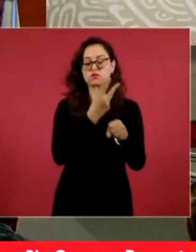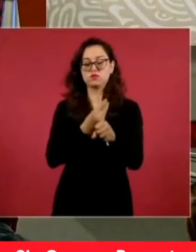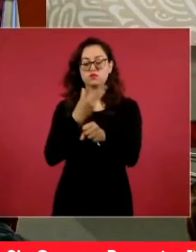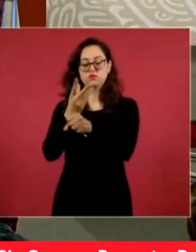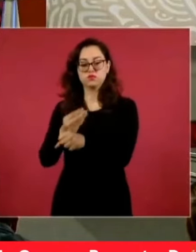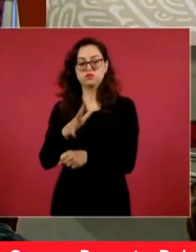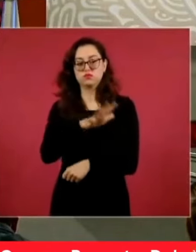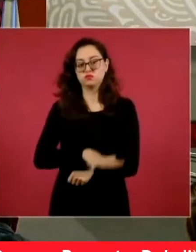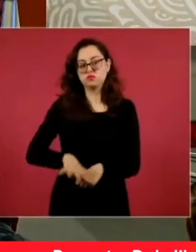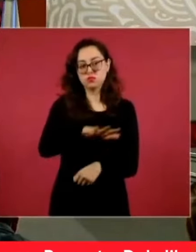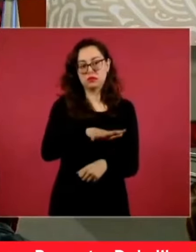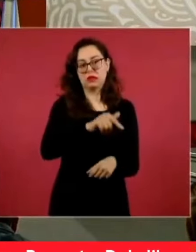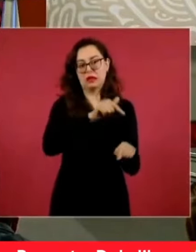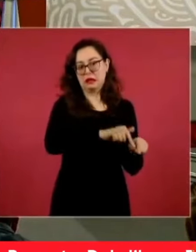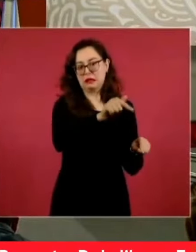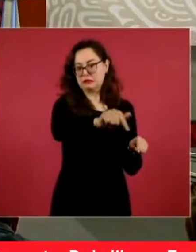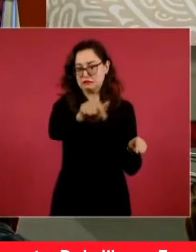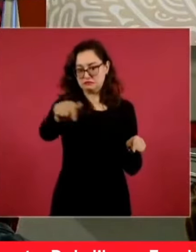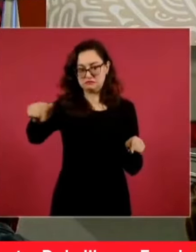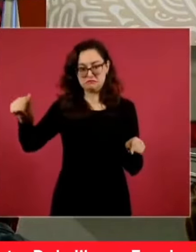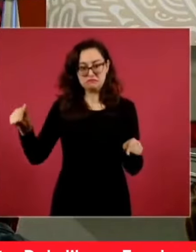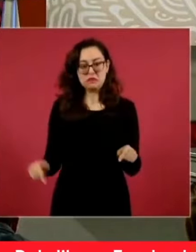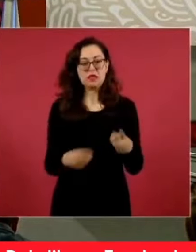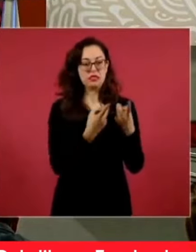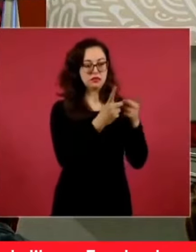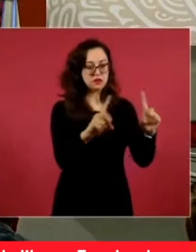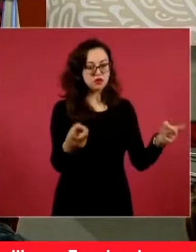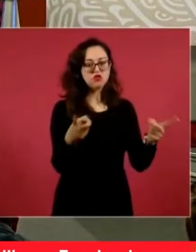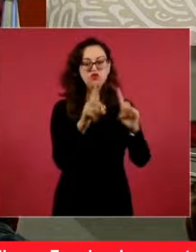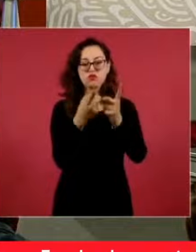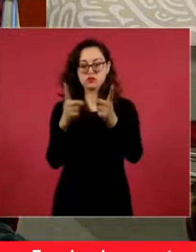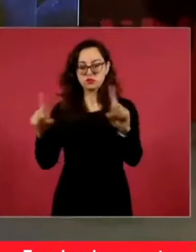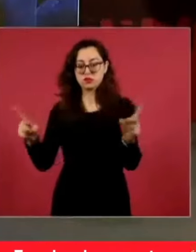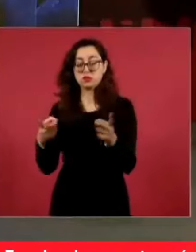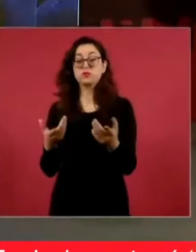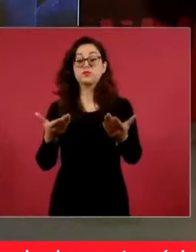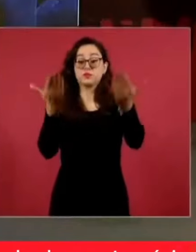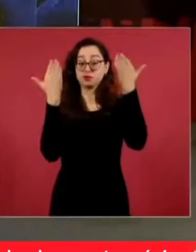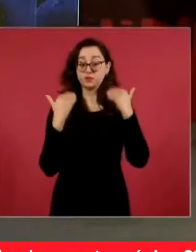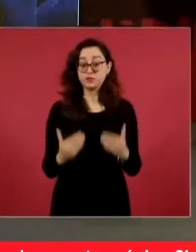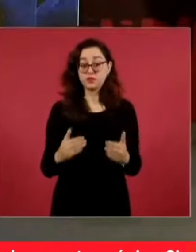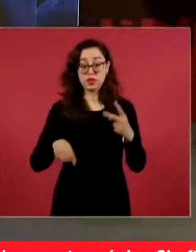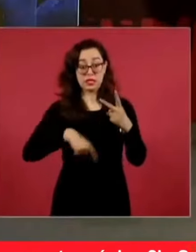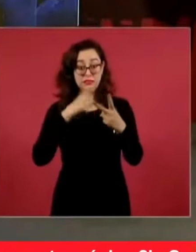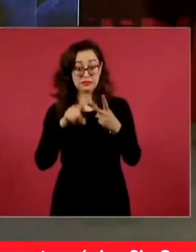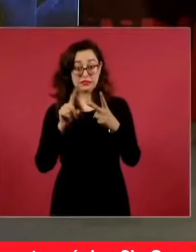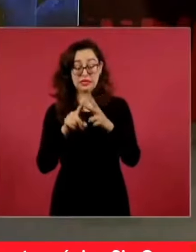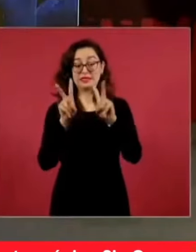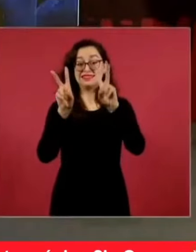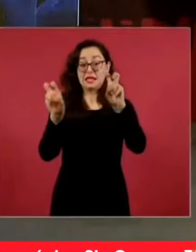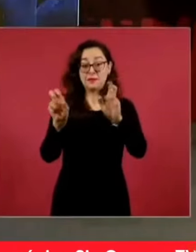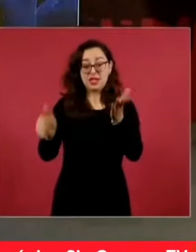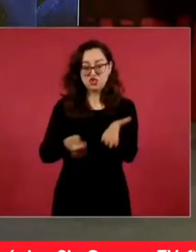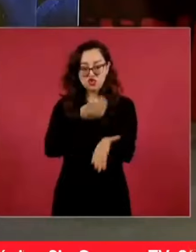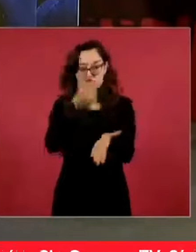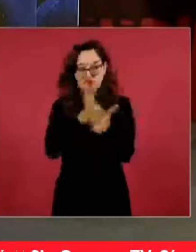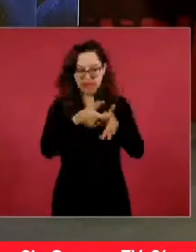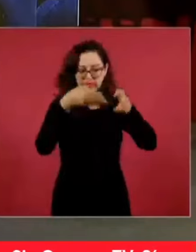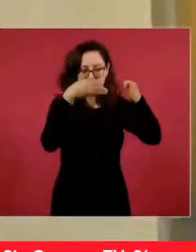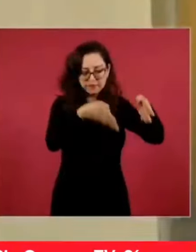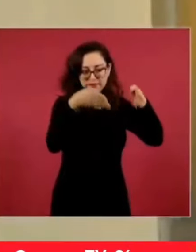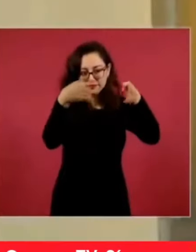siguiente lámina vamos ahora entrar a lo que corresponde el programa de mejoramiento Urbano Este programa como ha